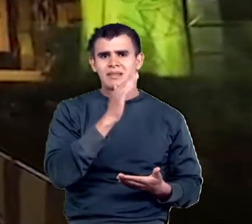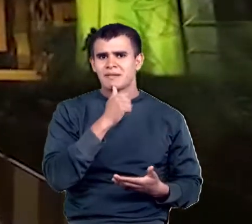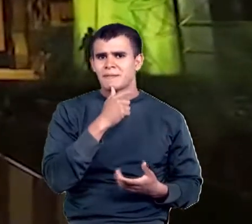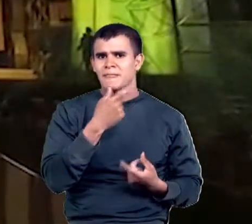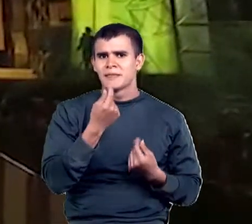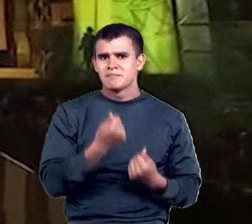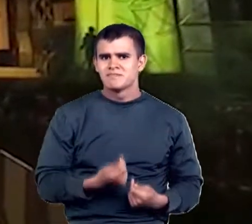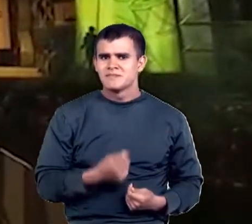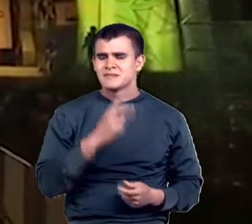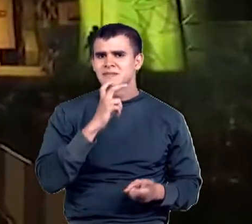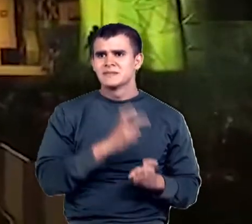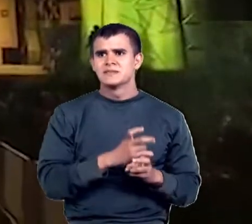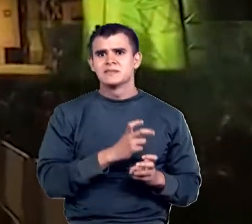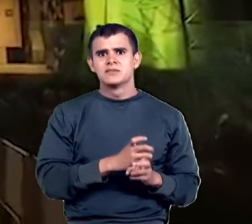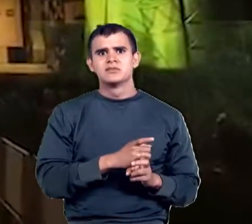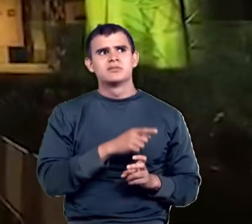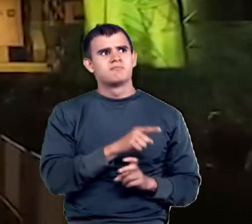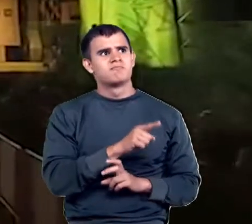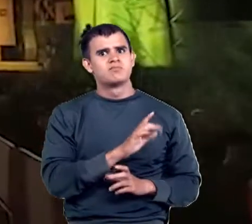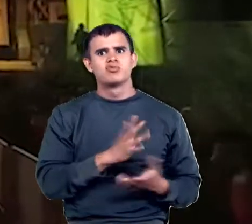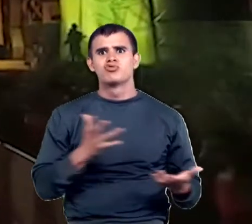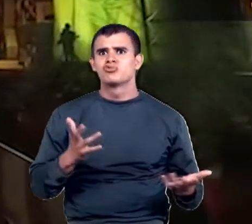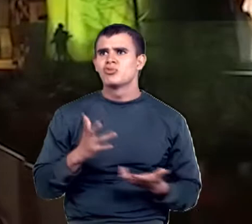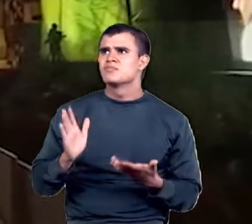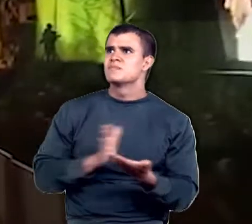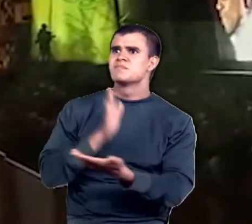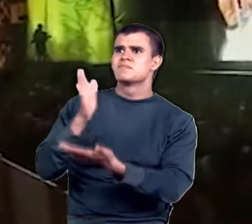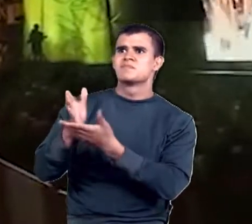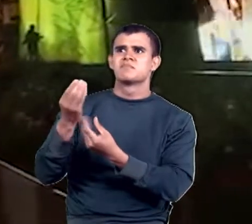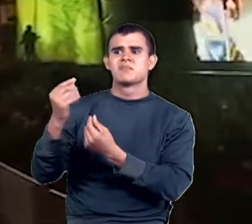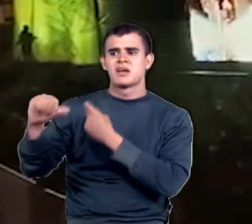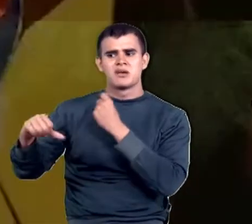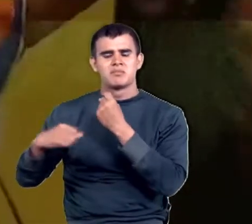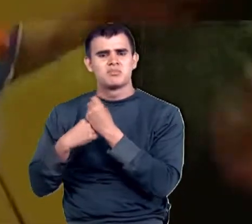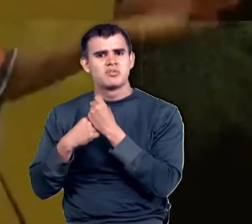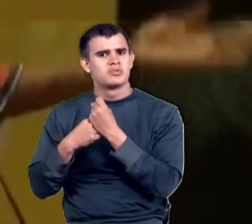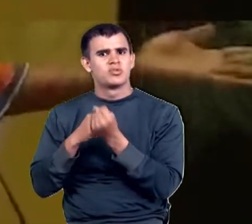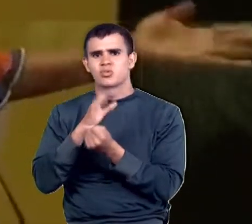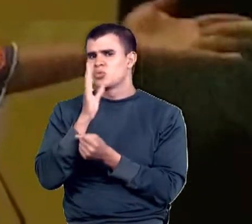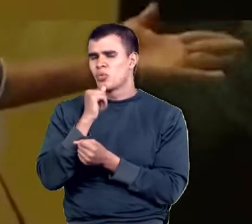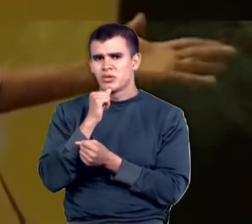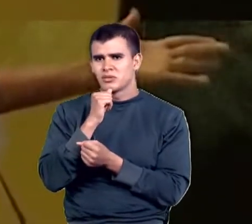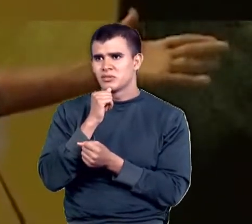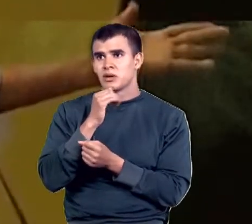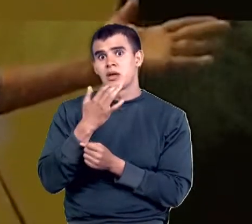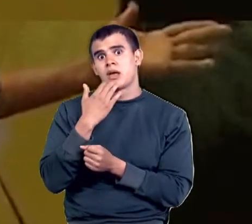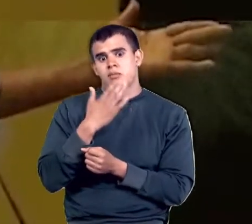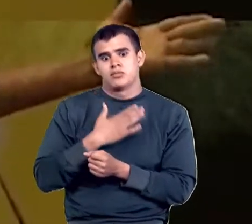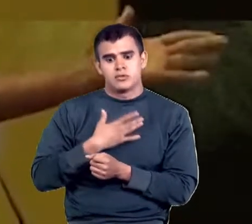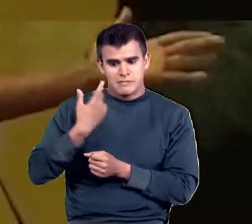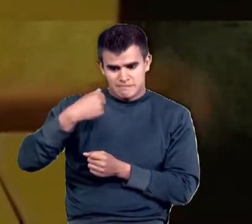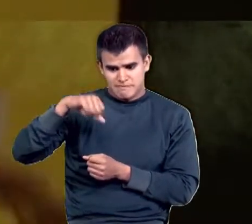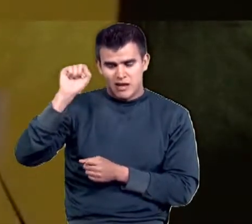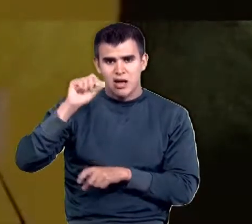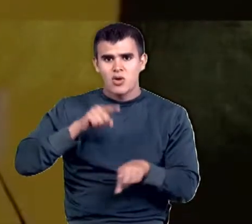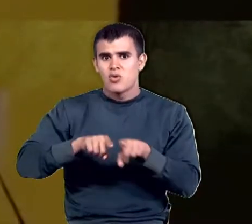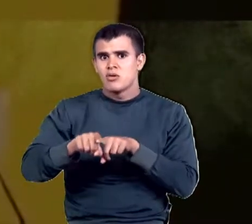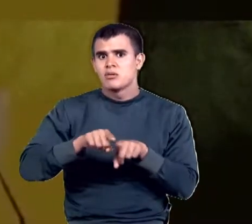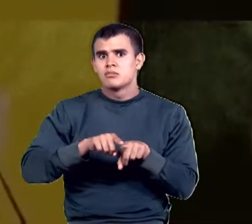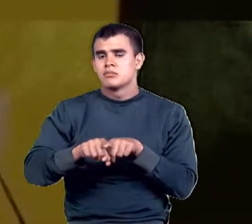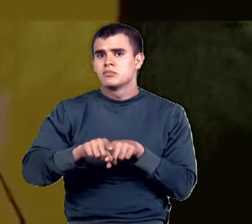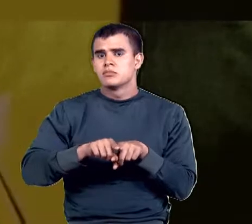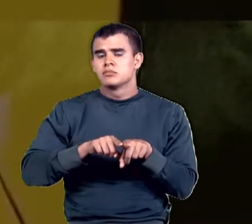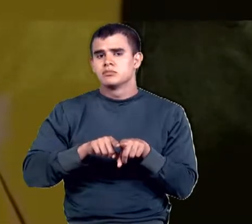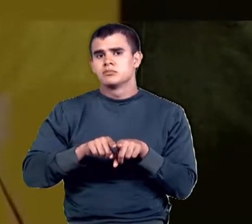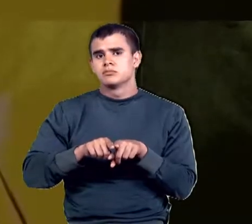para ello y no hay un fondo local al que puedan aspirar para que digamos, bueno, si nos ganamos